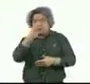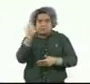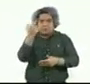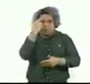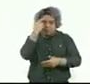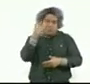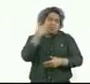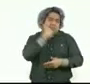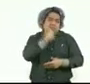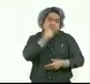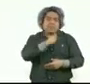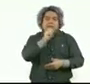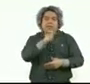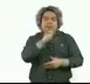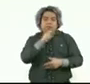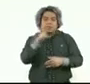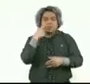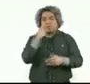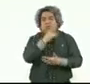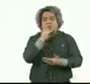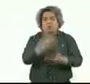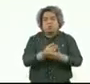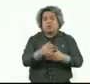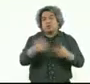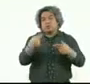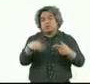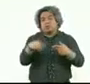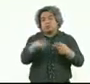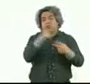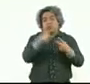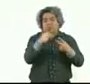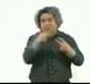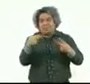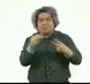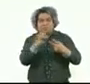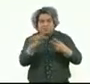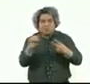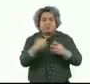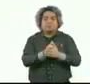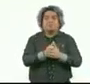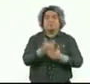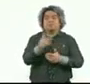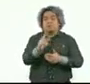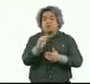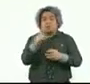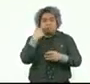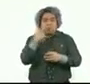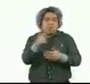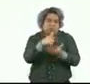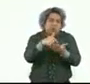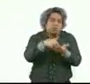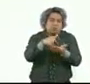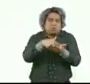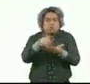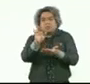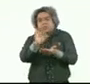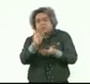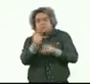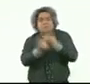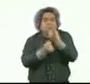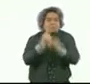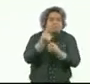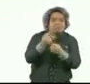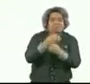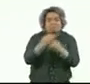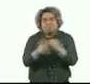hecho en todas las etapas por letra del apellido y vamos a estar dejando en la mayoría de los casos estas 10 sedes, tal vez haya una modificación u